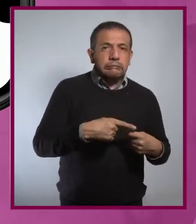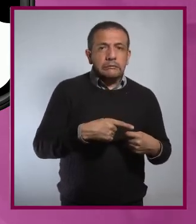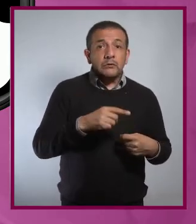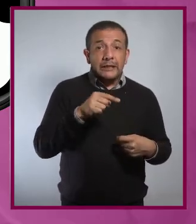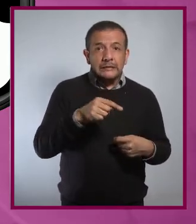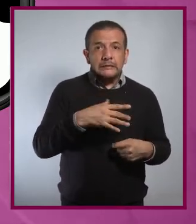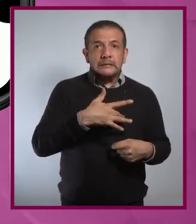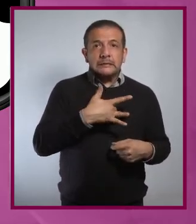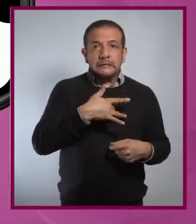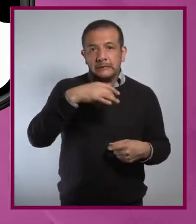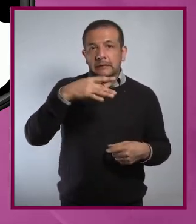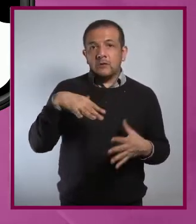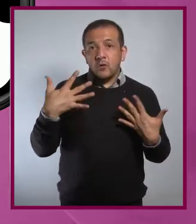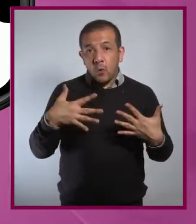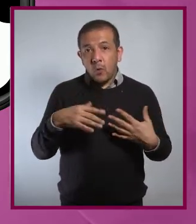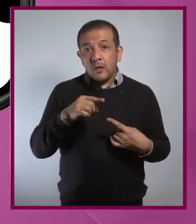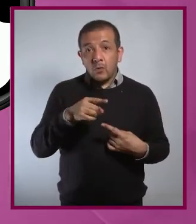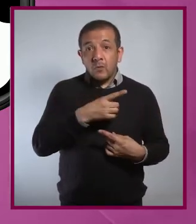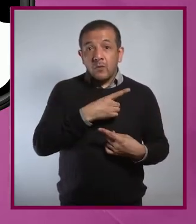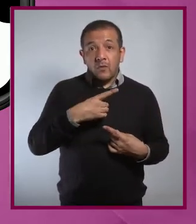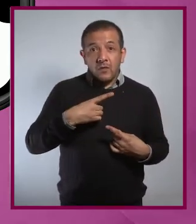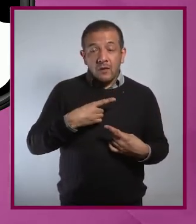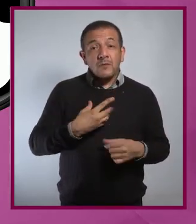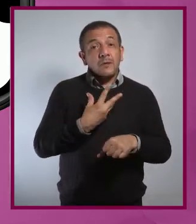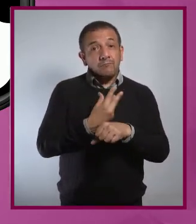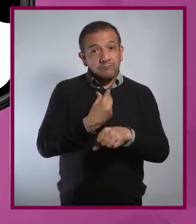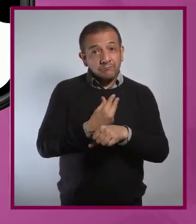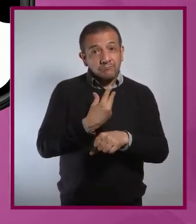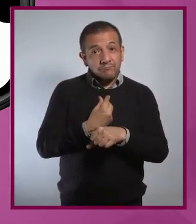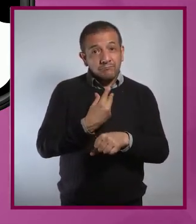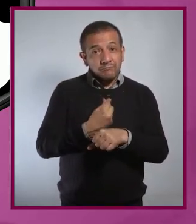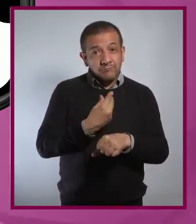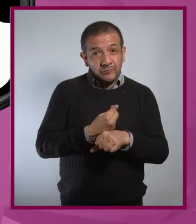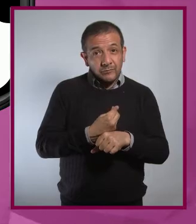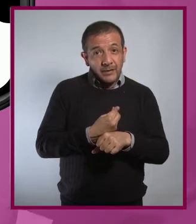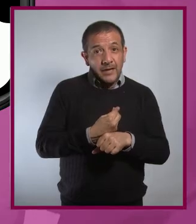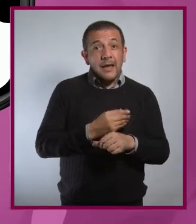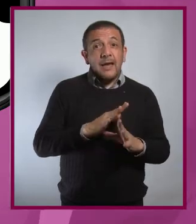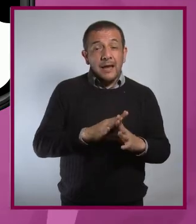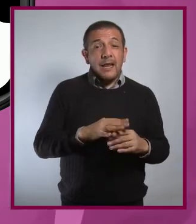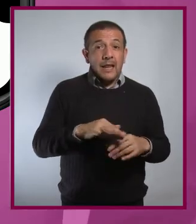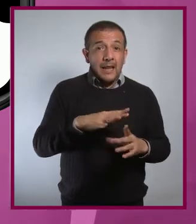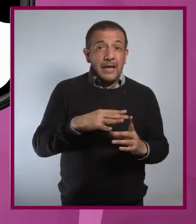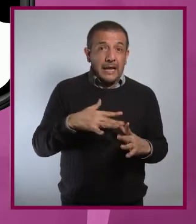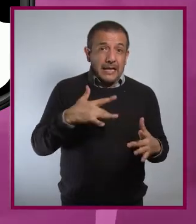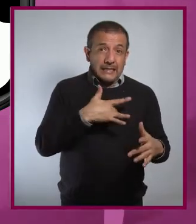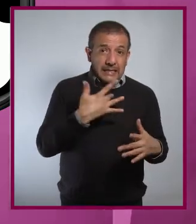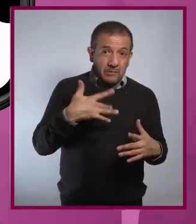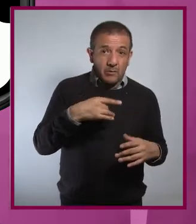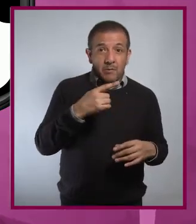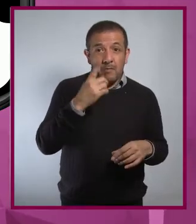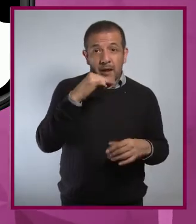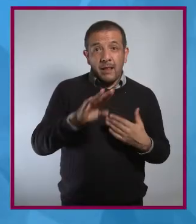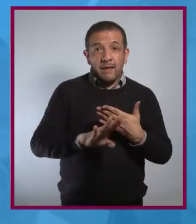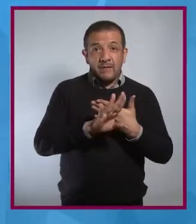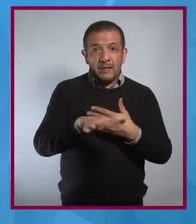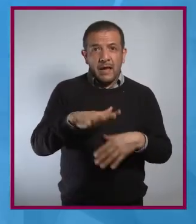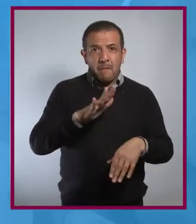eso quiere decir que tienes que arreglar la situación para que no te lesiones aún más de lo que ya estás